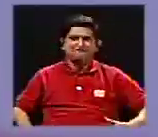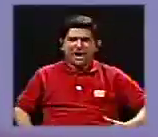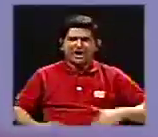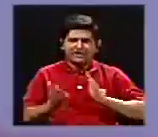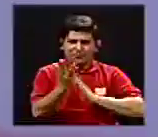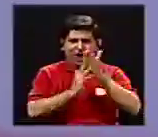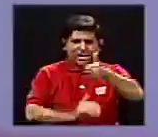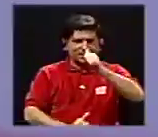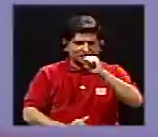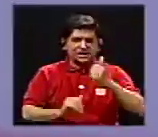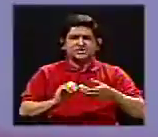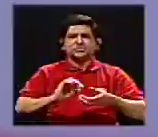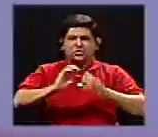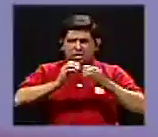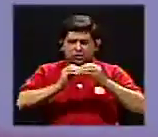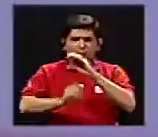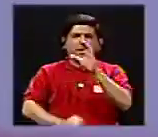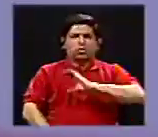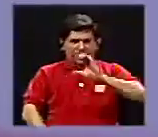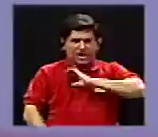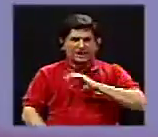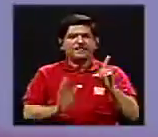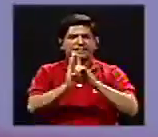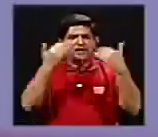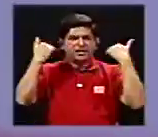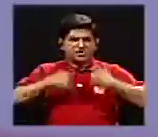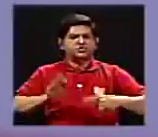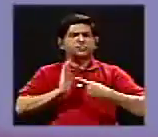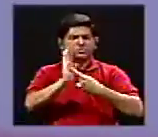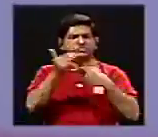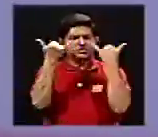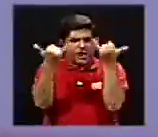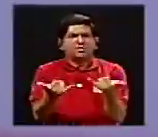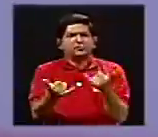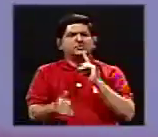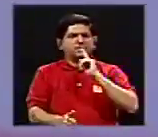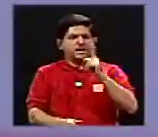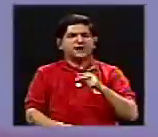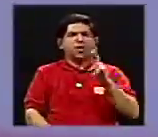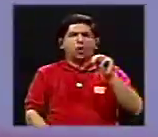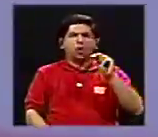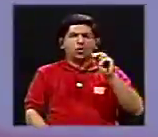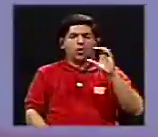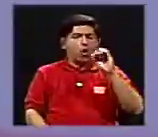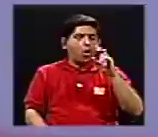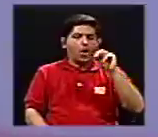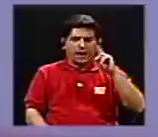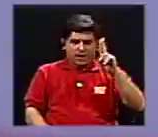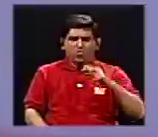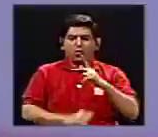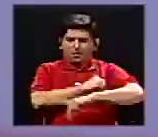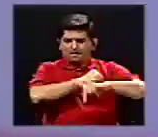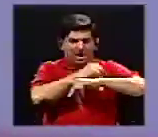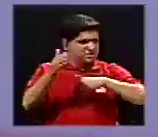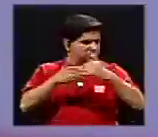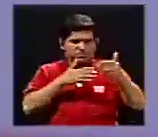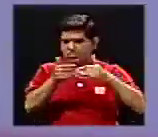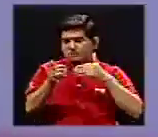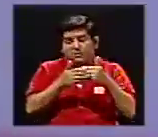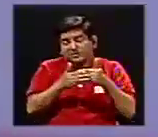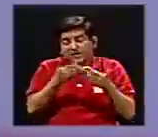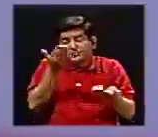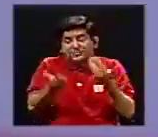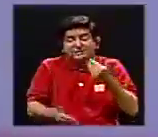el acceso al agua en cantidad y calidad es un derecho humano manifestado ya, declarado por las Naciones Unidas, a pesar de que nuestro país,